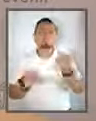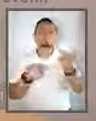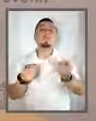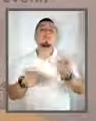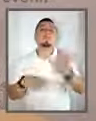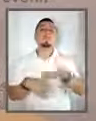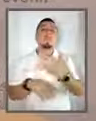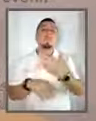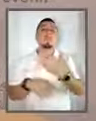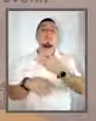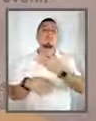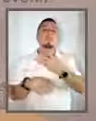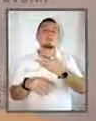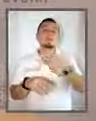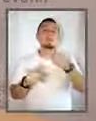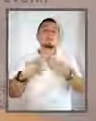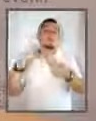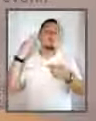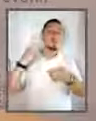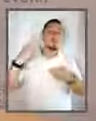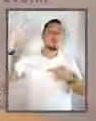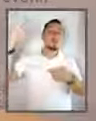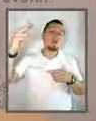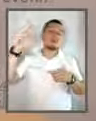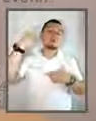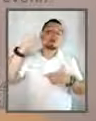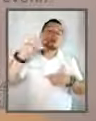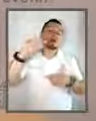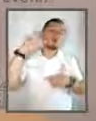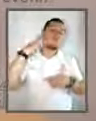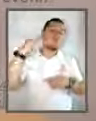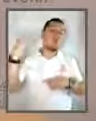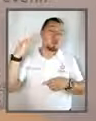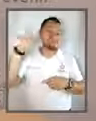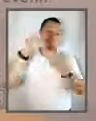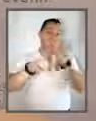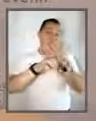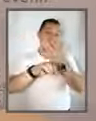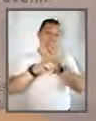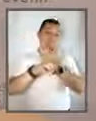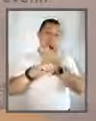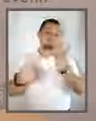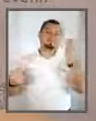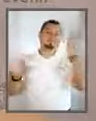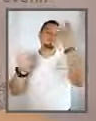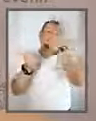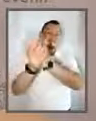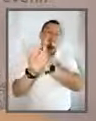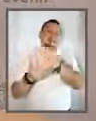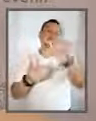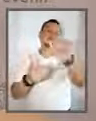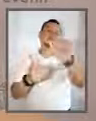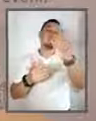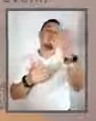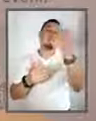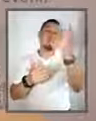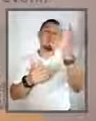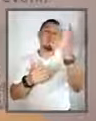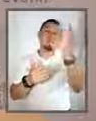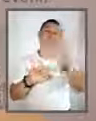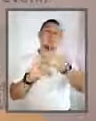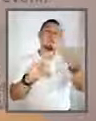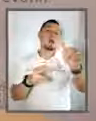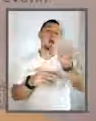de riesgo el haber viajado a San Fernando, California, en los Estados Unidos, del 16 de febrero